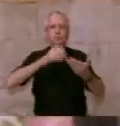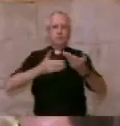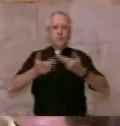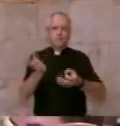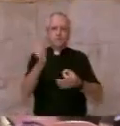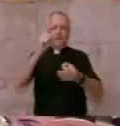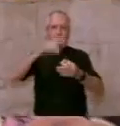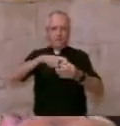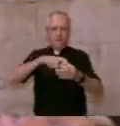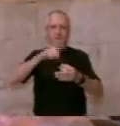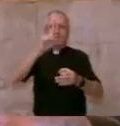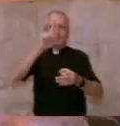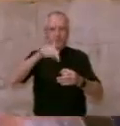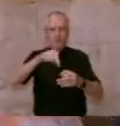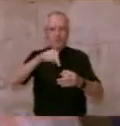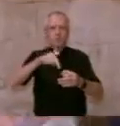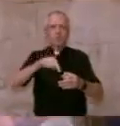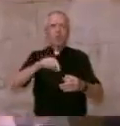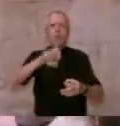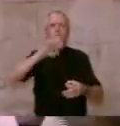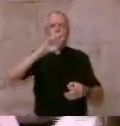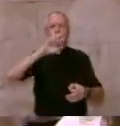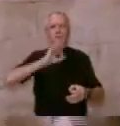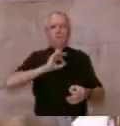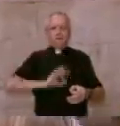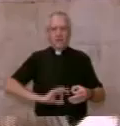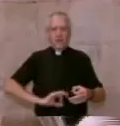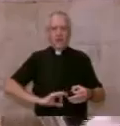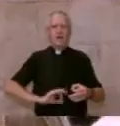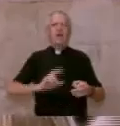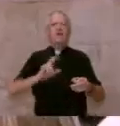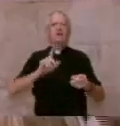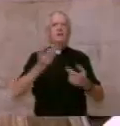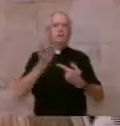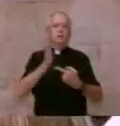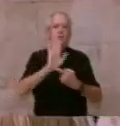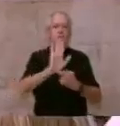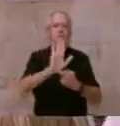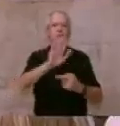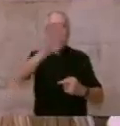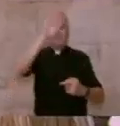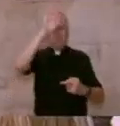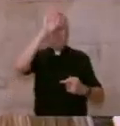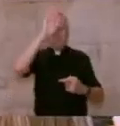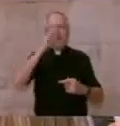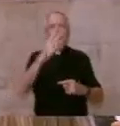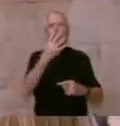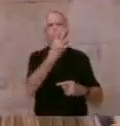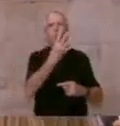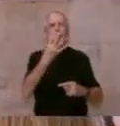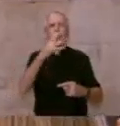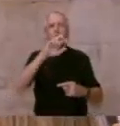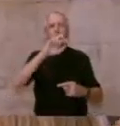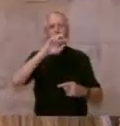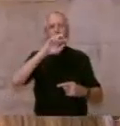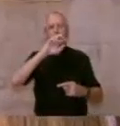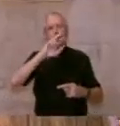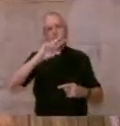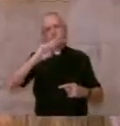los cuales un cardenal electo, el nuncio de su santidad, 4 arzobispos,